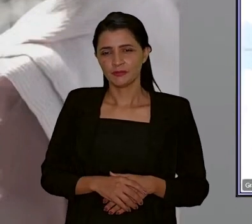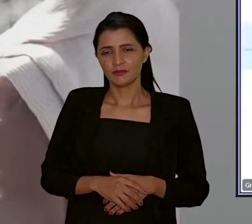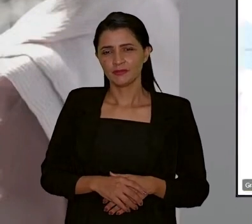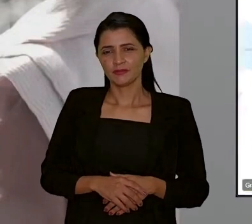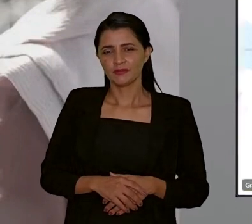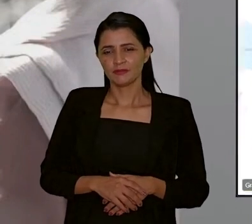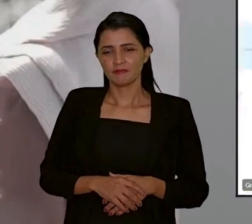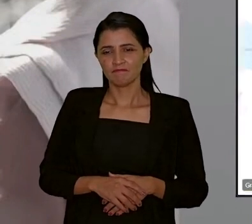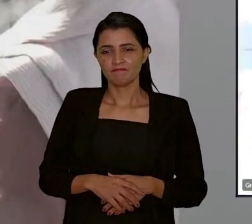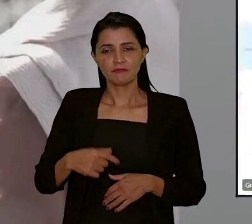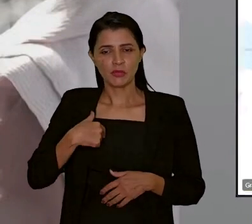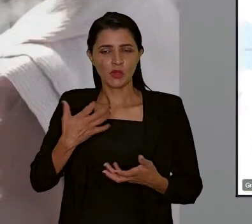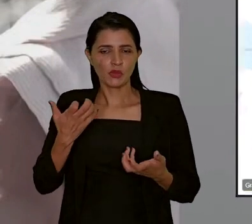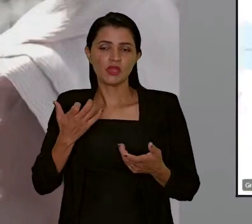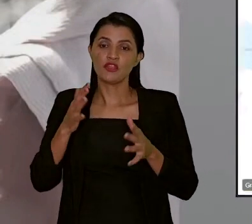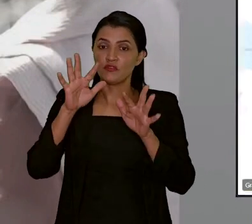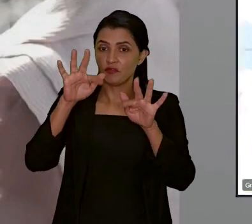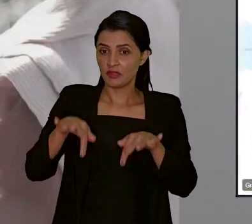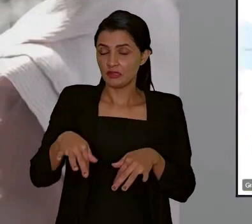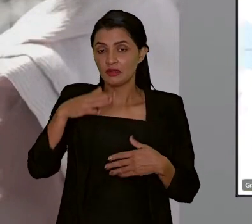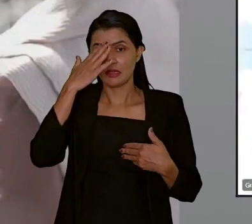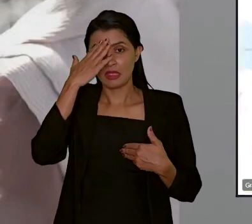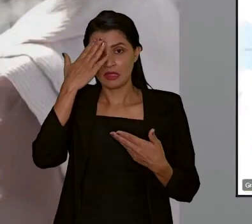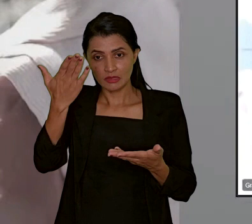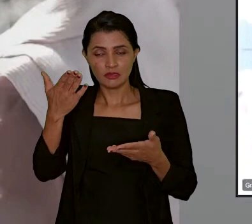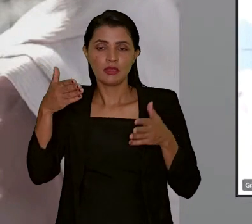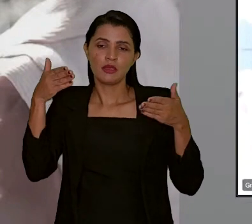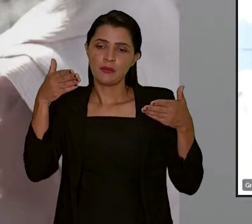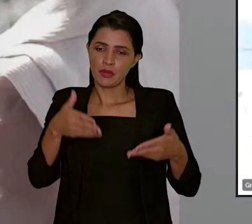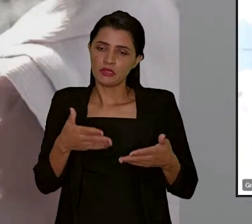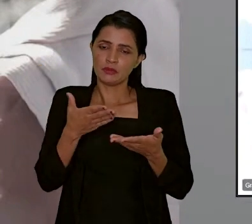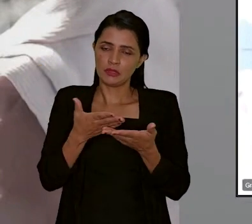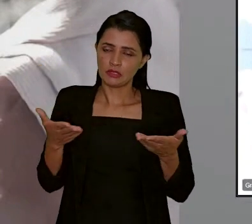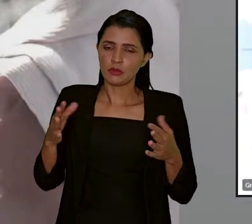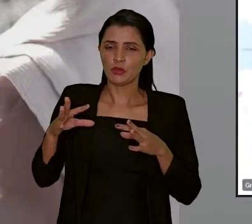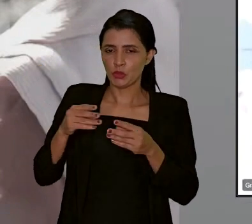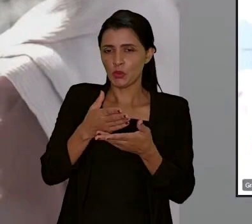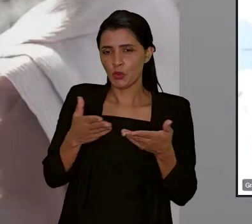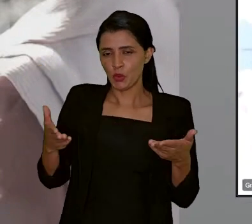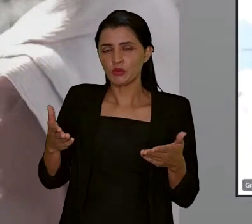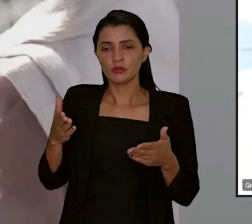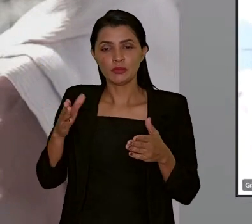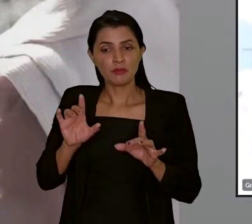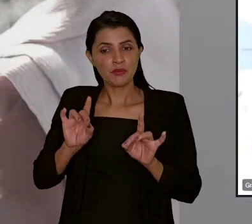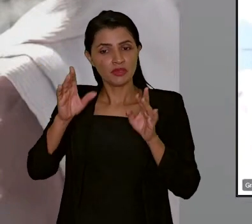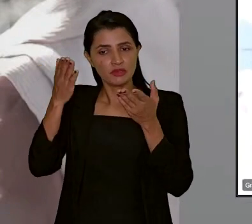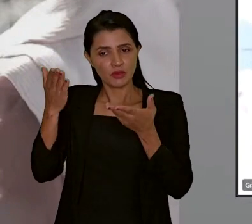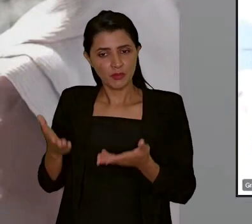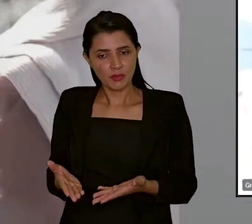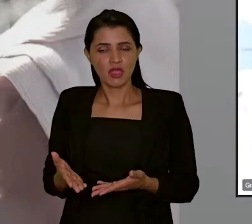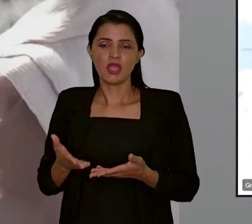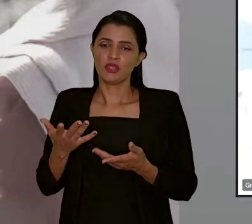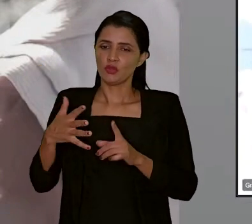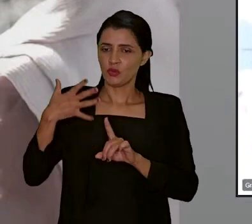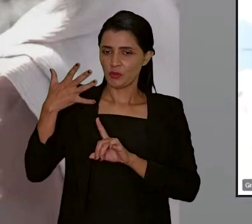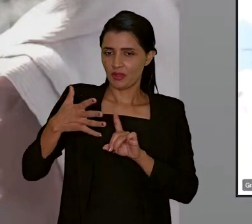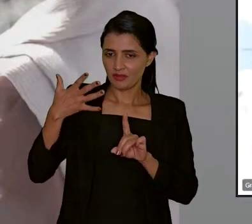Gostaria de, antes de encerrar, agradecer a participação de todas e de todas, especialmente dos palestrantes,